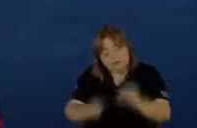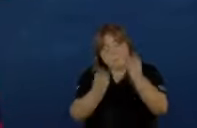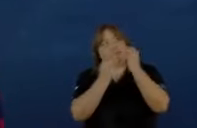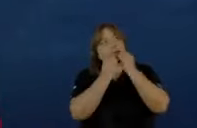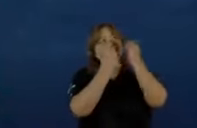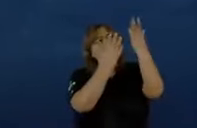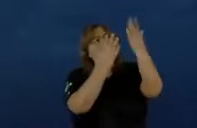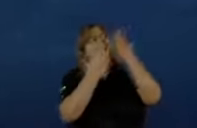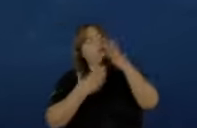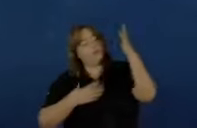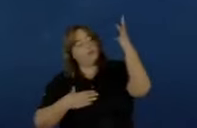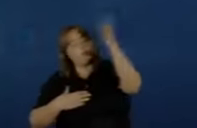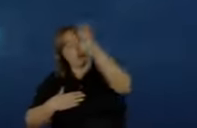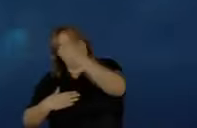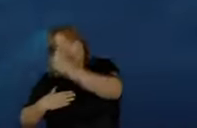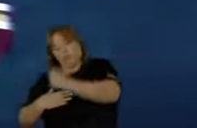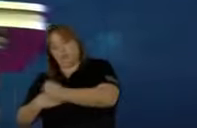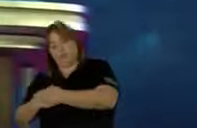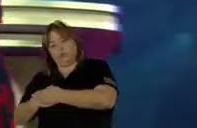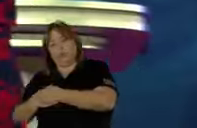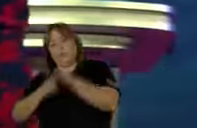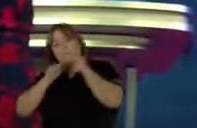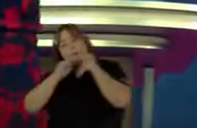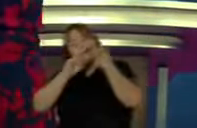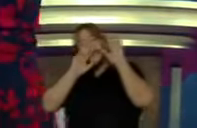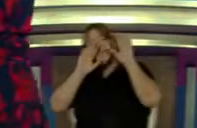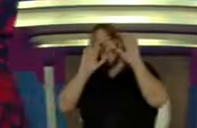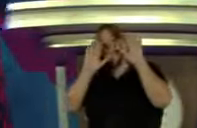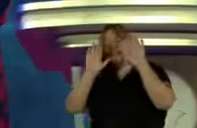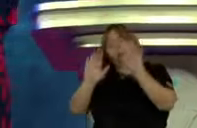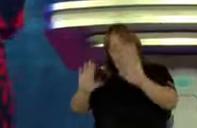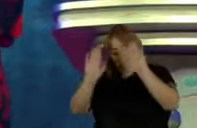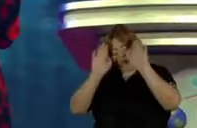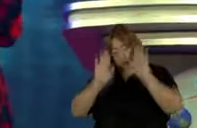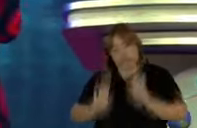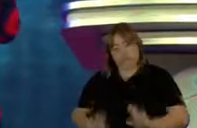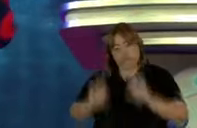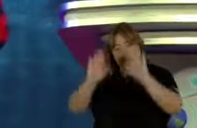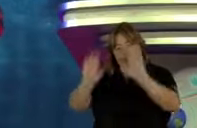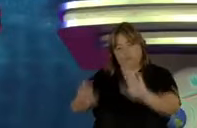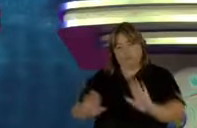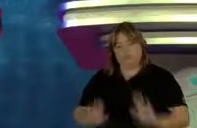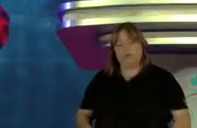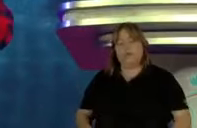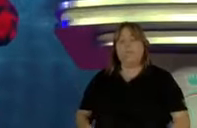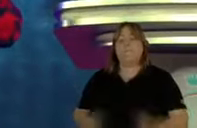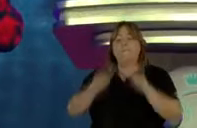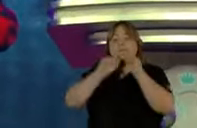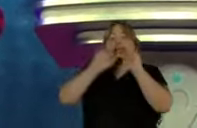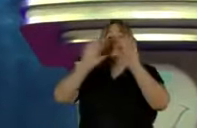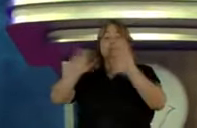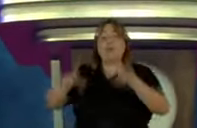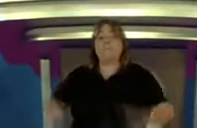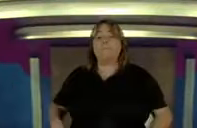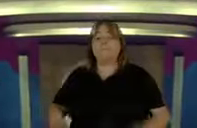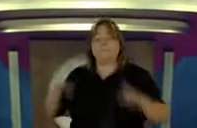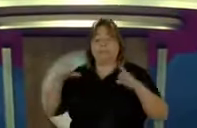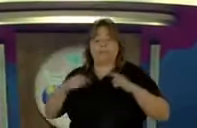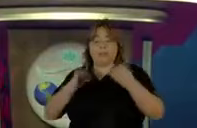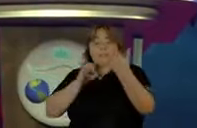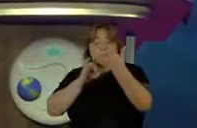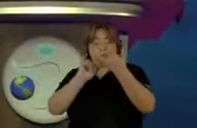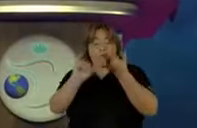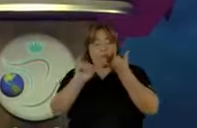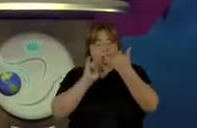mismo el Señor está manifestando una bendición extraordinaria. Bendición y vida eterna.